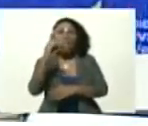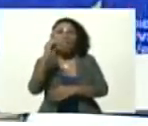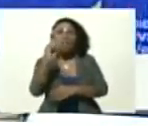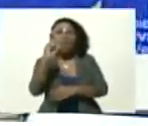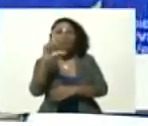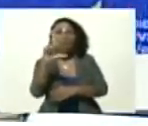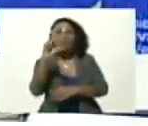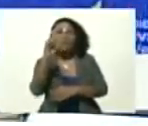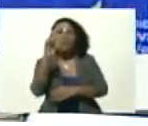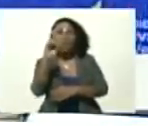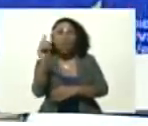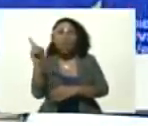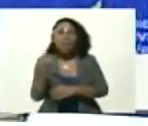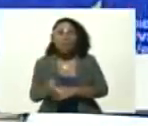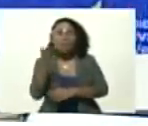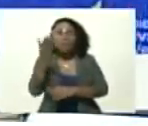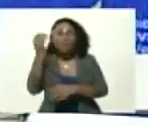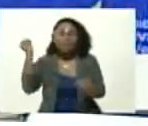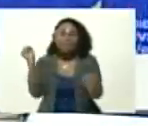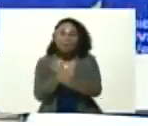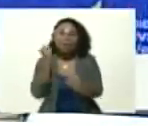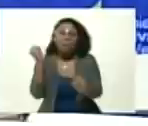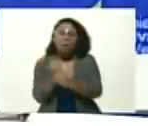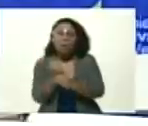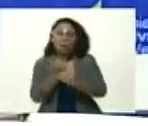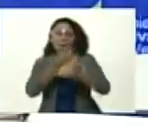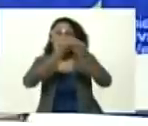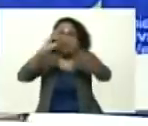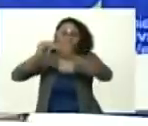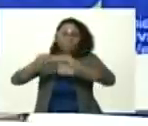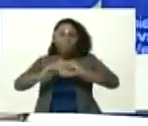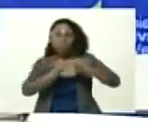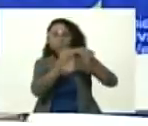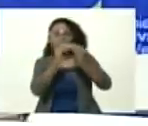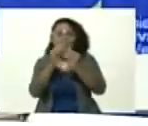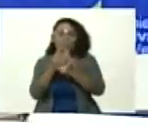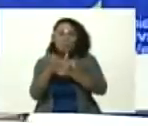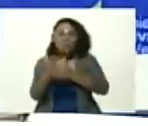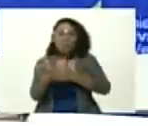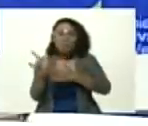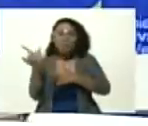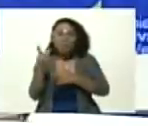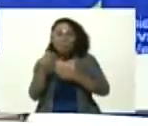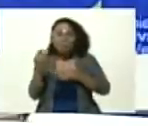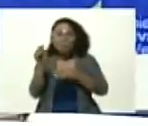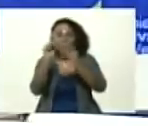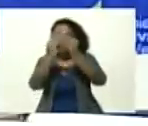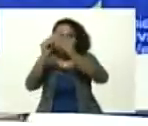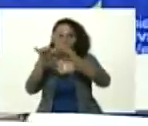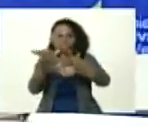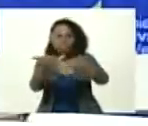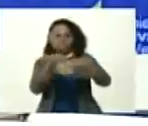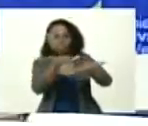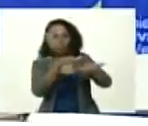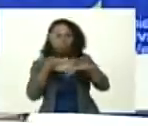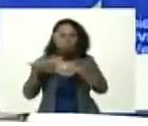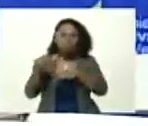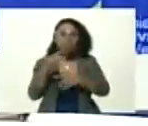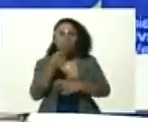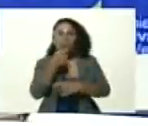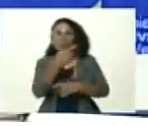con importantes obras de rehabilitación, de embellecimiento que vamos a